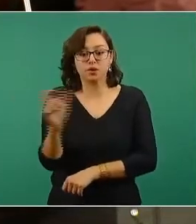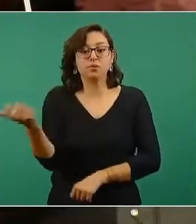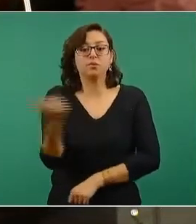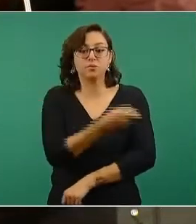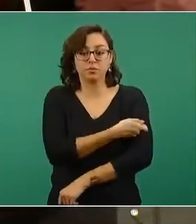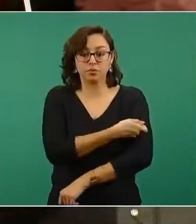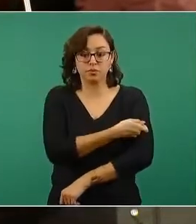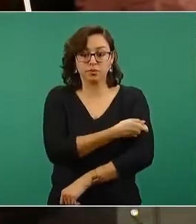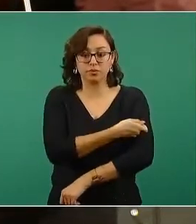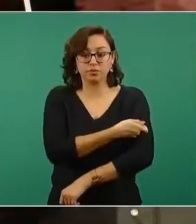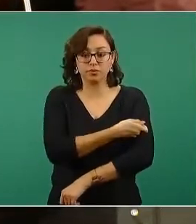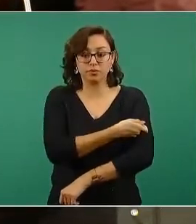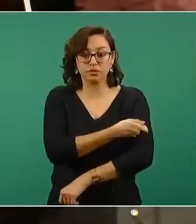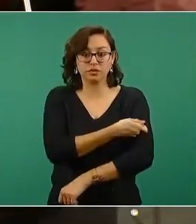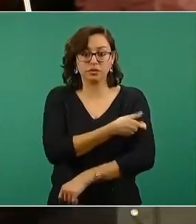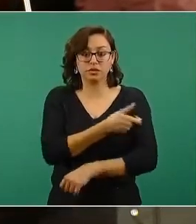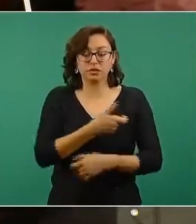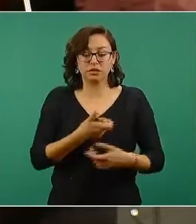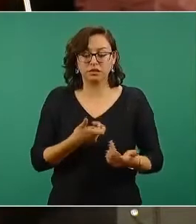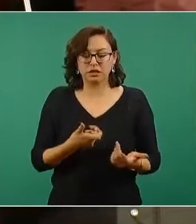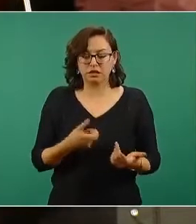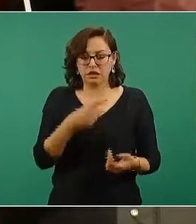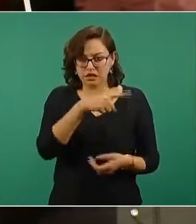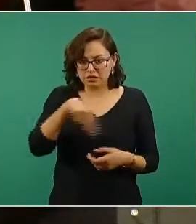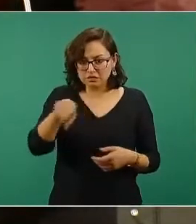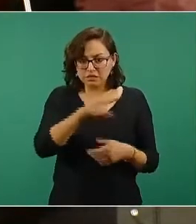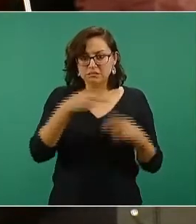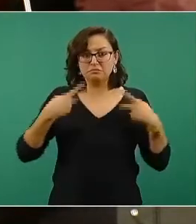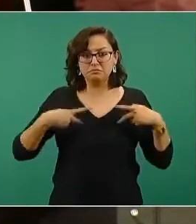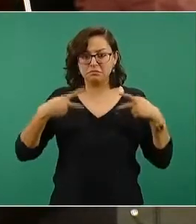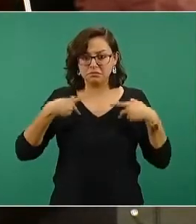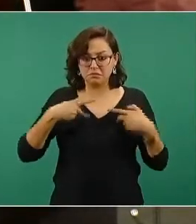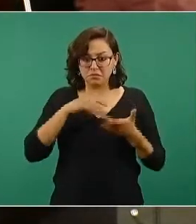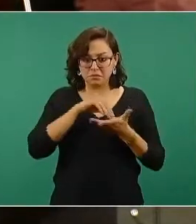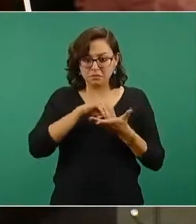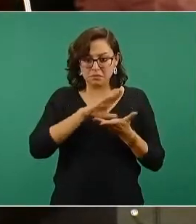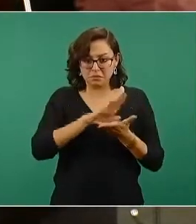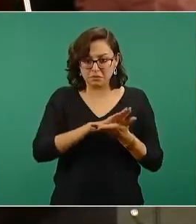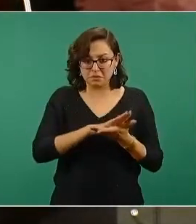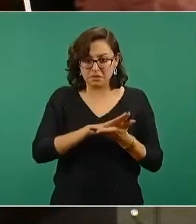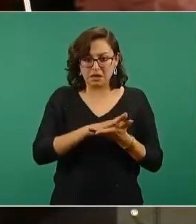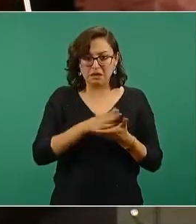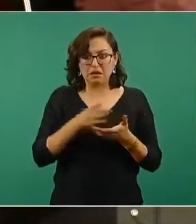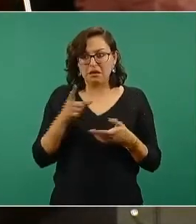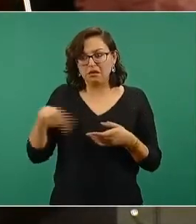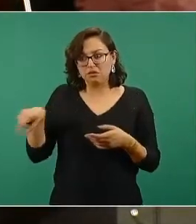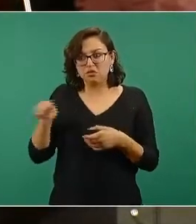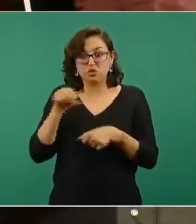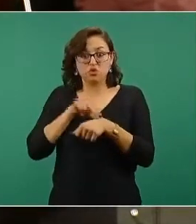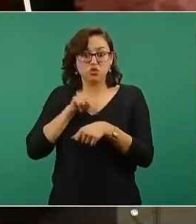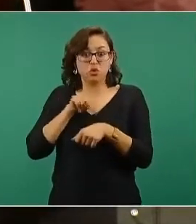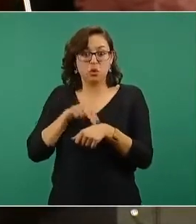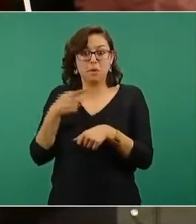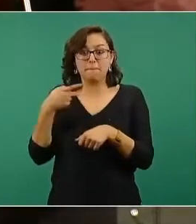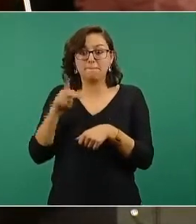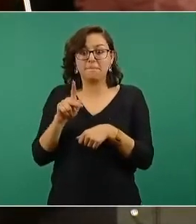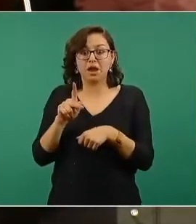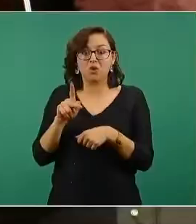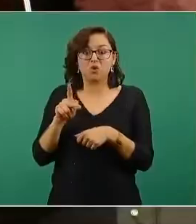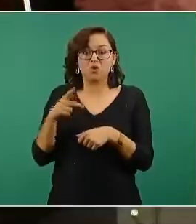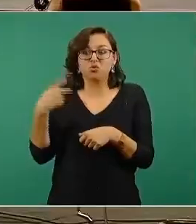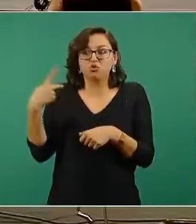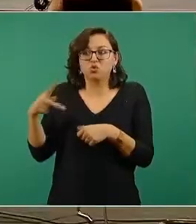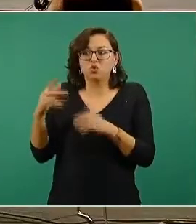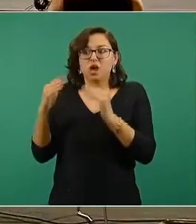tener acceso a un registro estas personas que tienen consultorio privado para poder acceder a la vacuna? Esa sería una primera